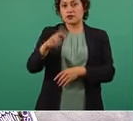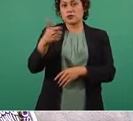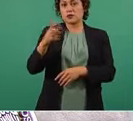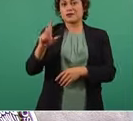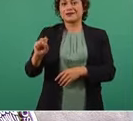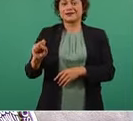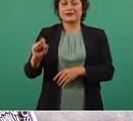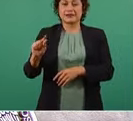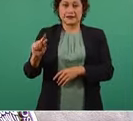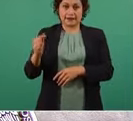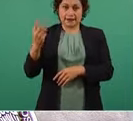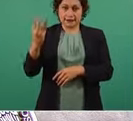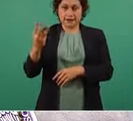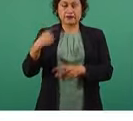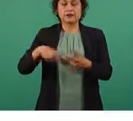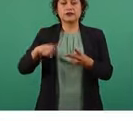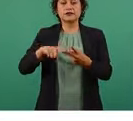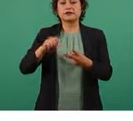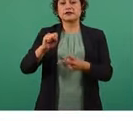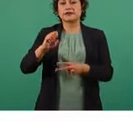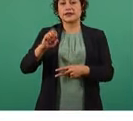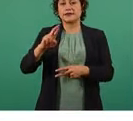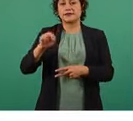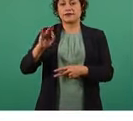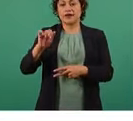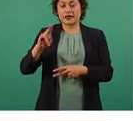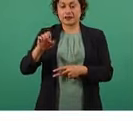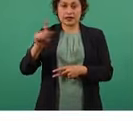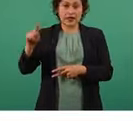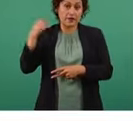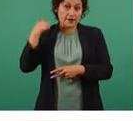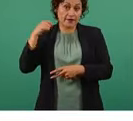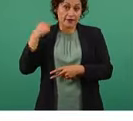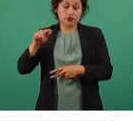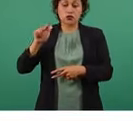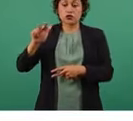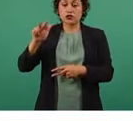18 pesos con 63 centavos, y con la marca Servifácil en Centro Tabasco con